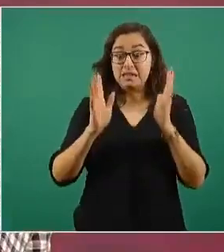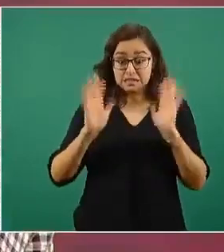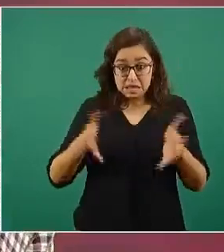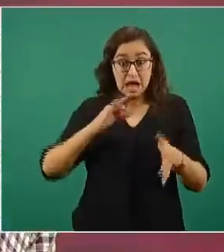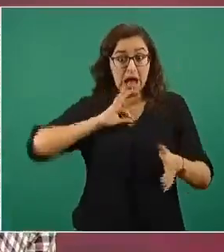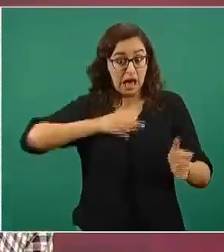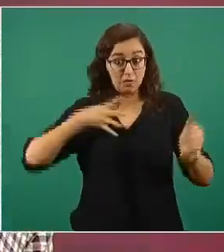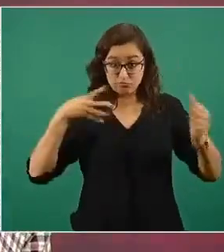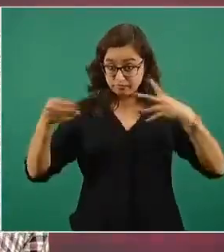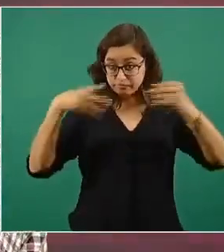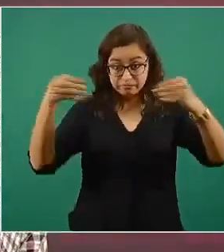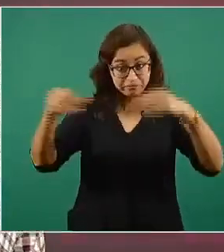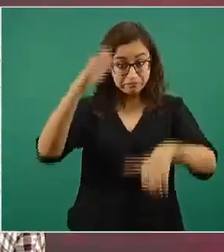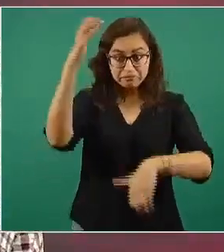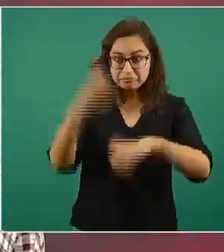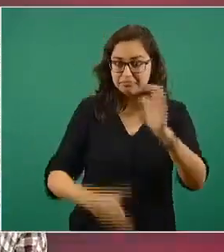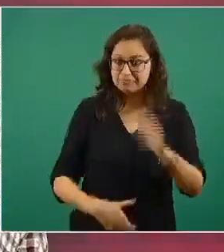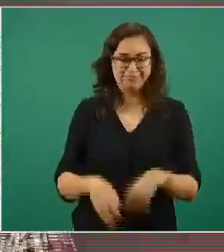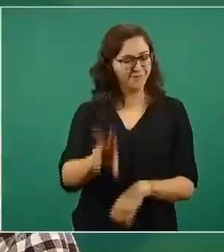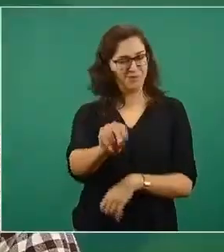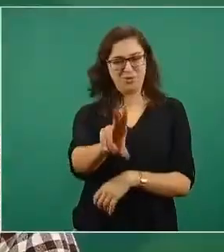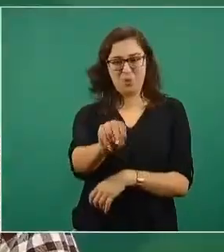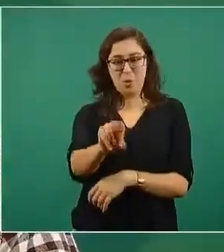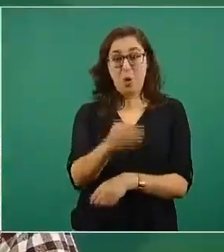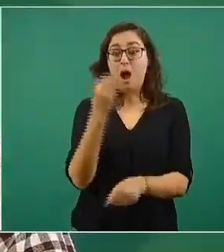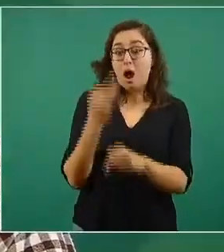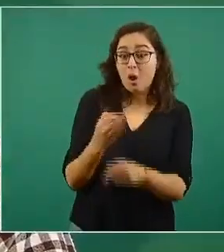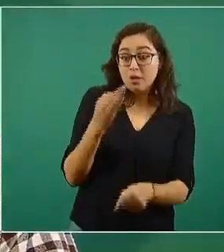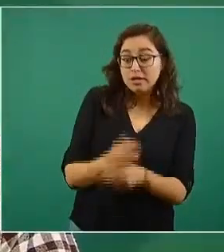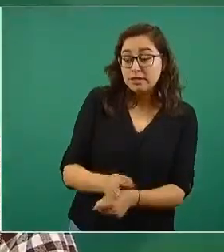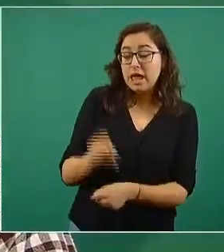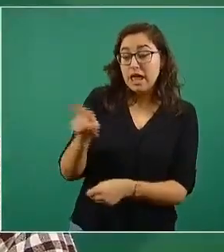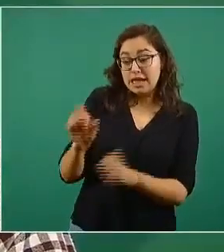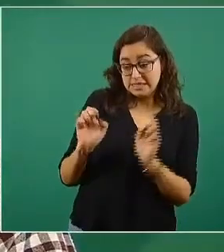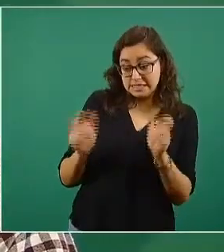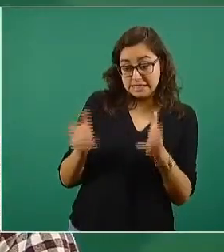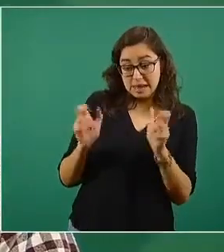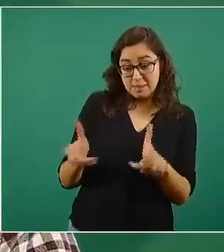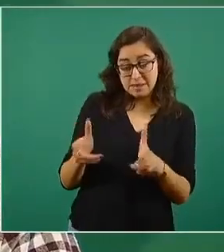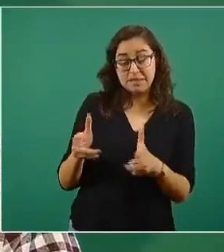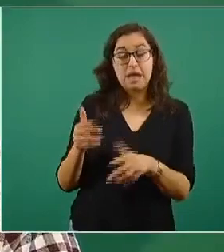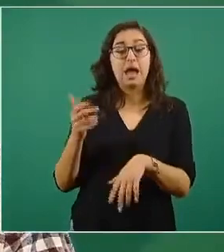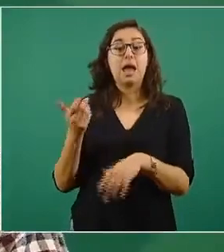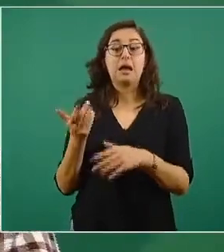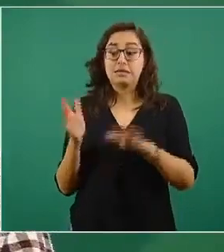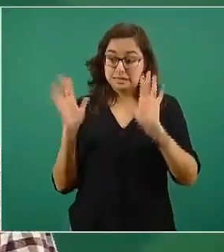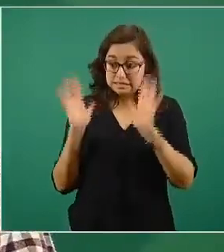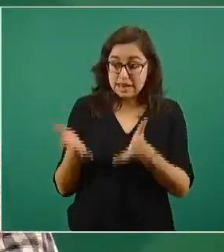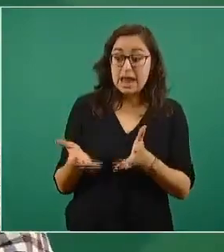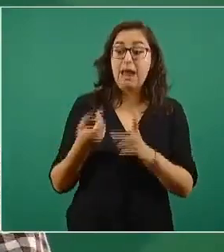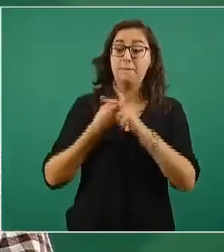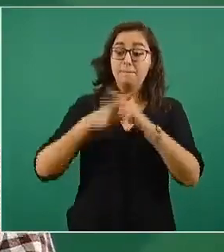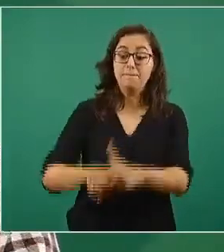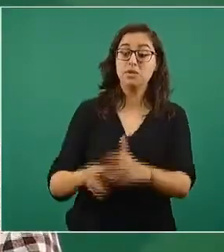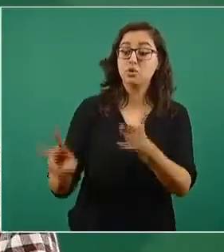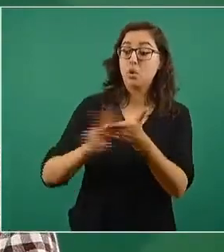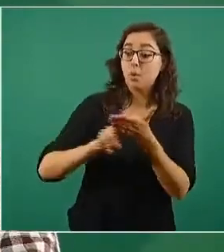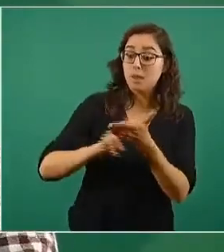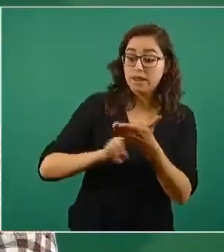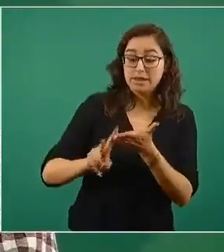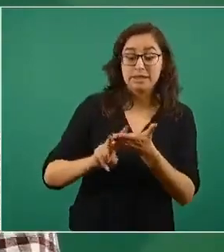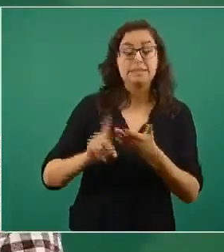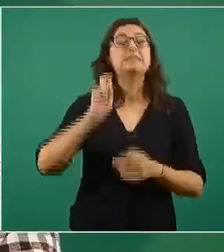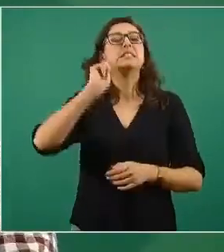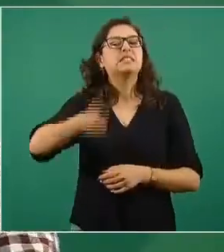amarillo a verde. No quiere decir que se acabó la epidemia de COVID-19 en Chiapas. Quiere decir que hay un